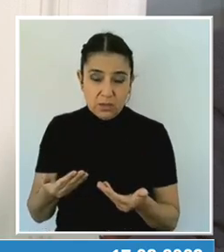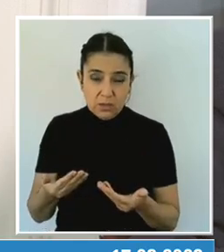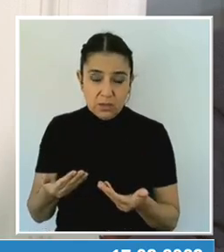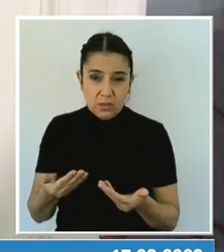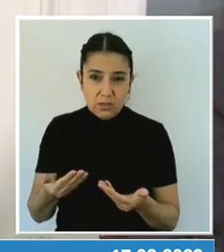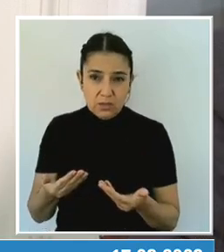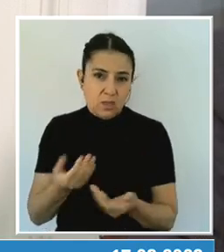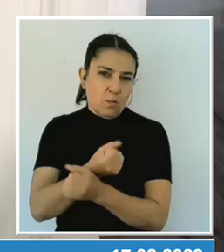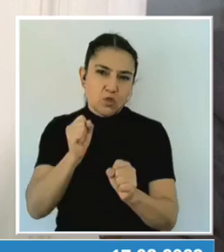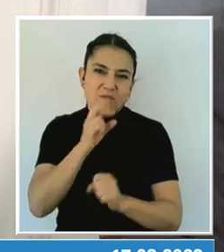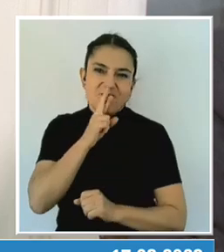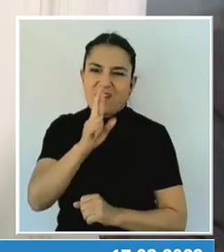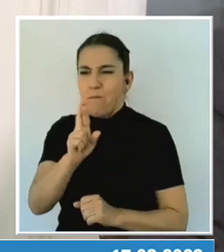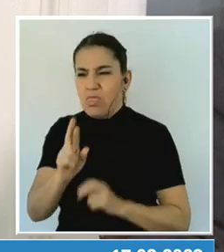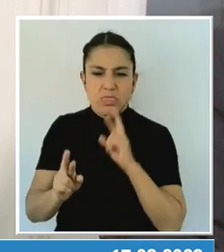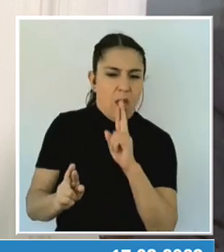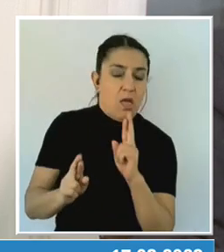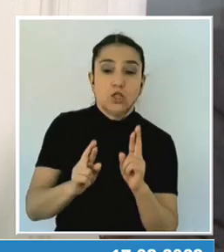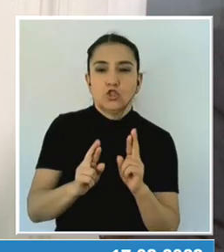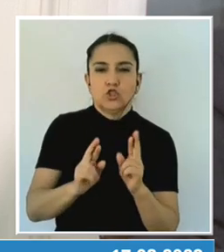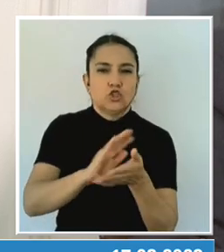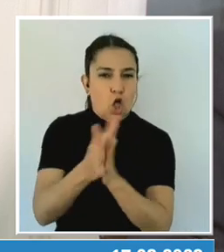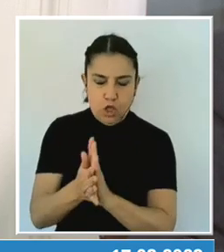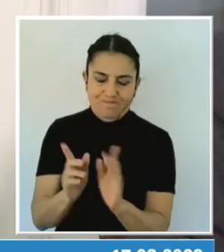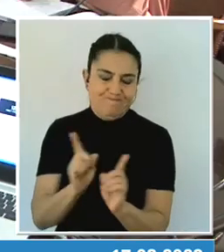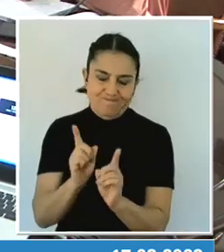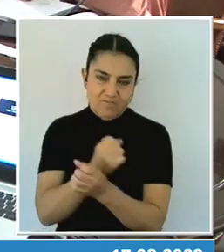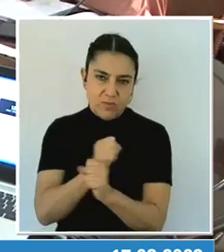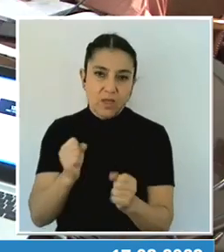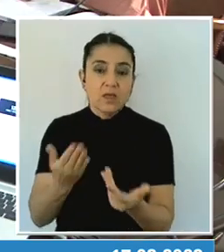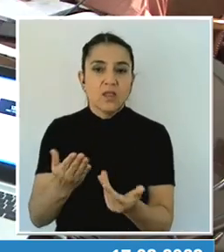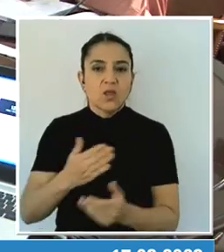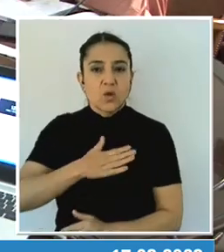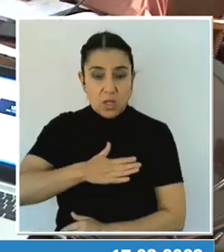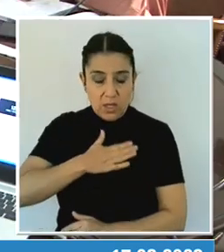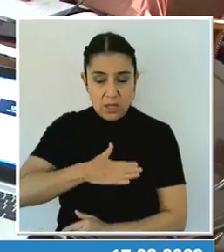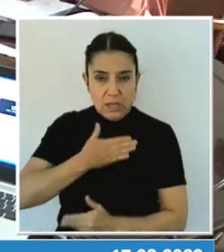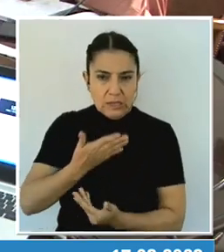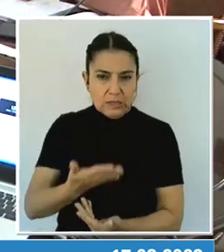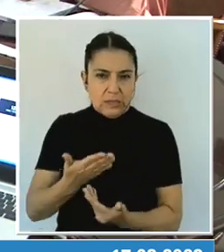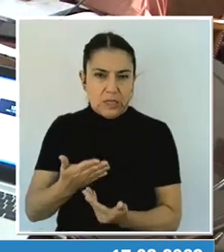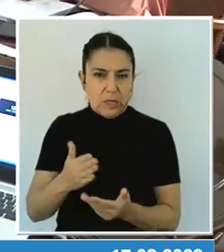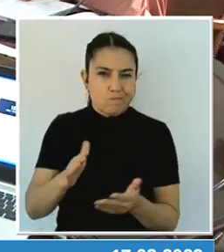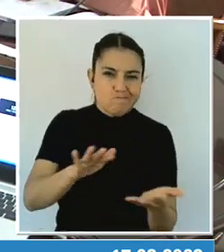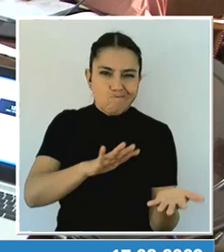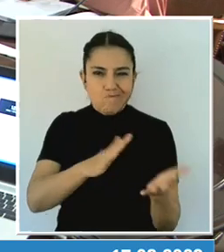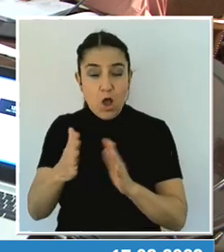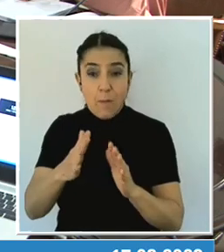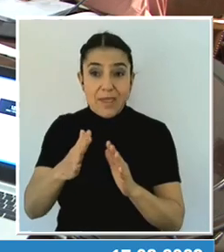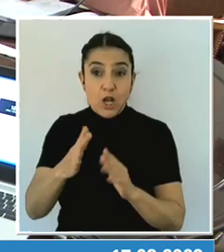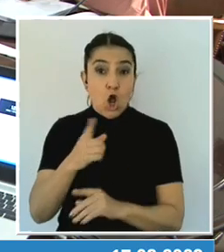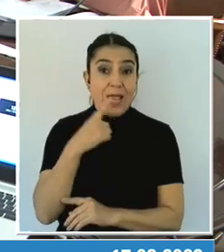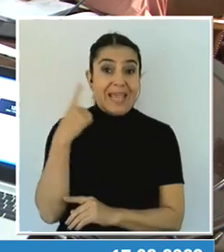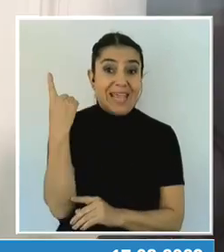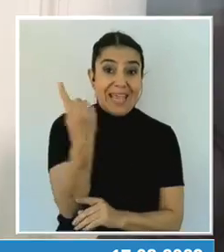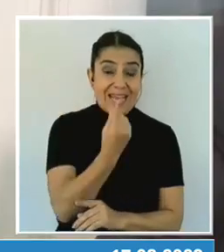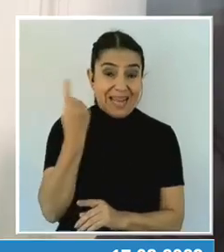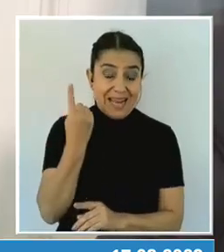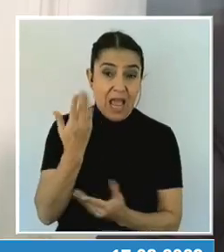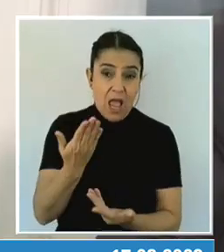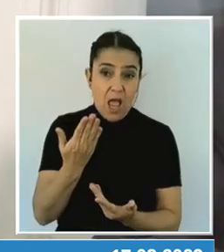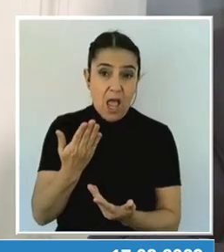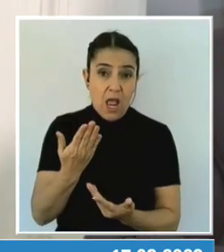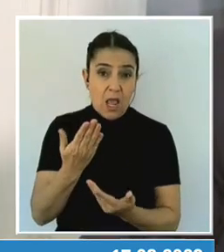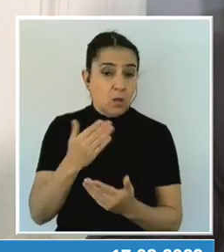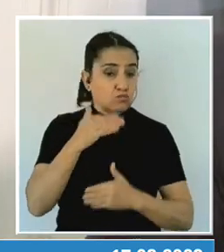responder todo, pero yo quisiera, en términos más o menos generales, al cierre de mi intervención,